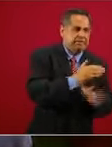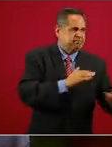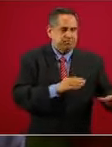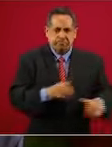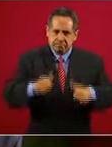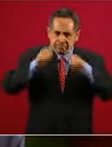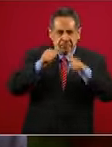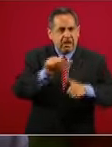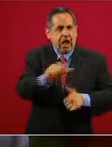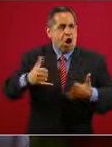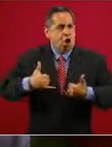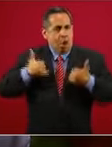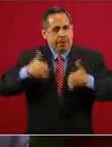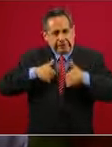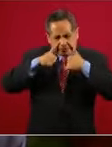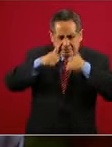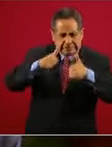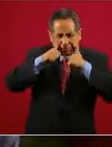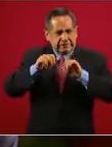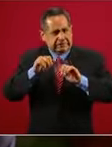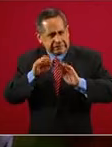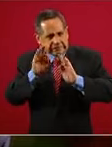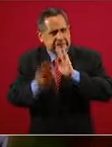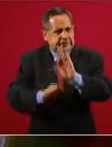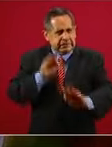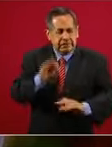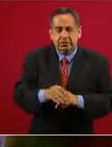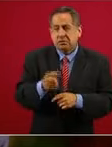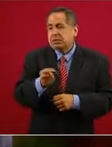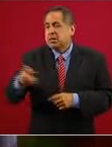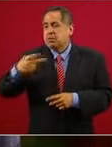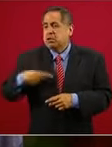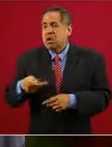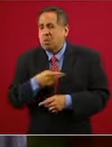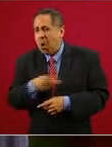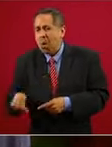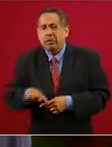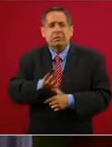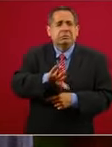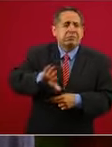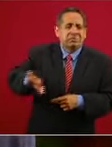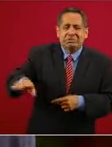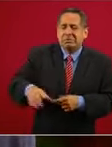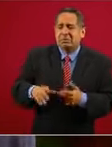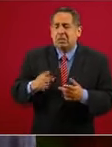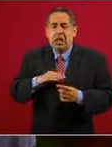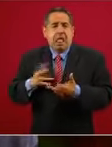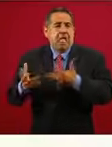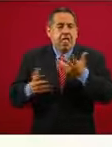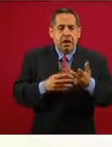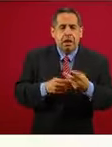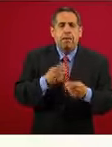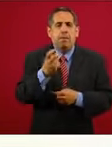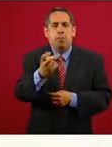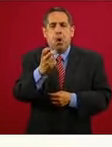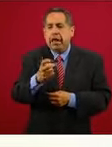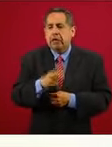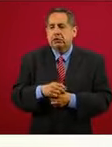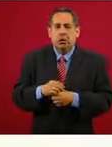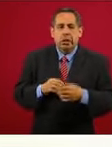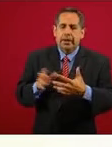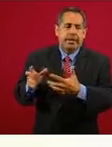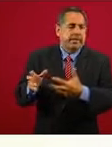lucha contra la pobreza, el desempleo y la marginación va acompañada del despliegue de la